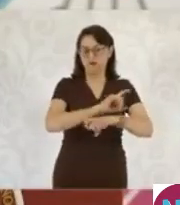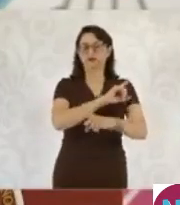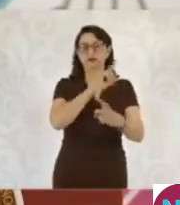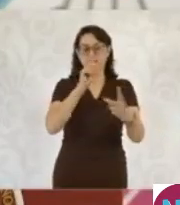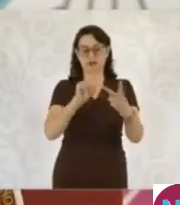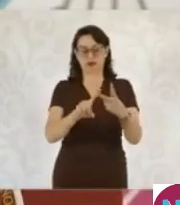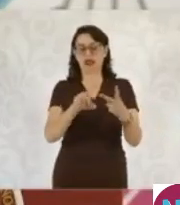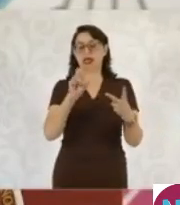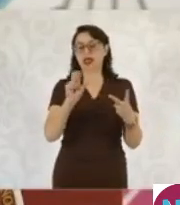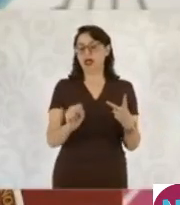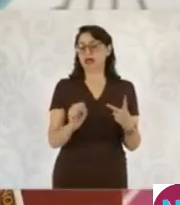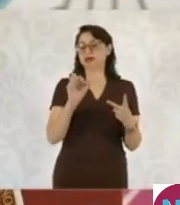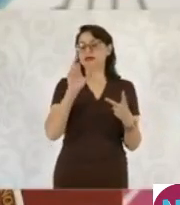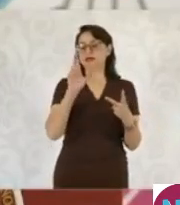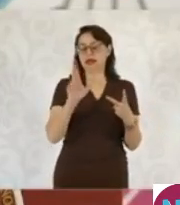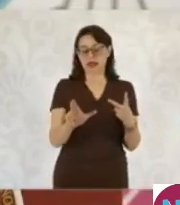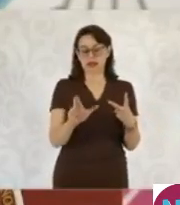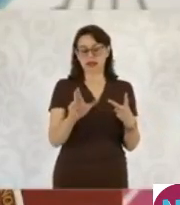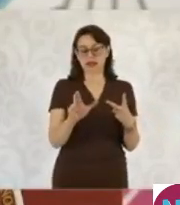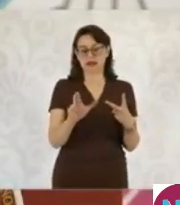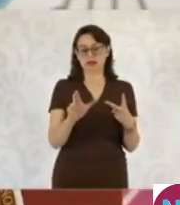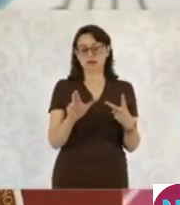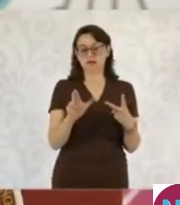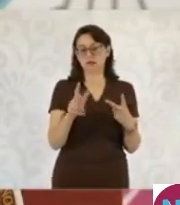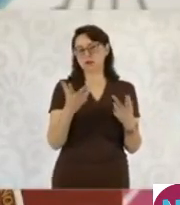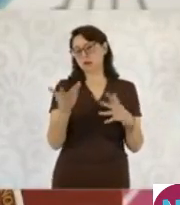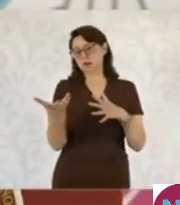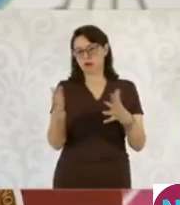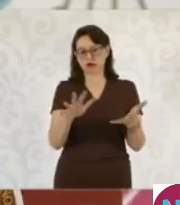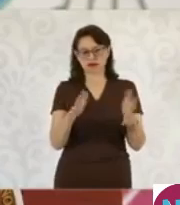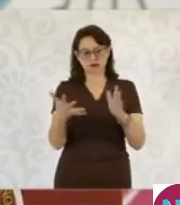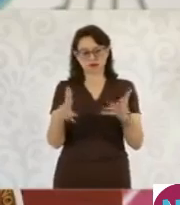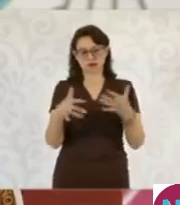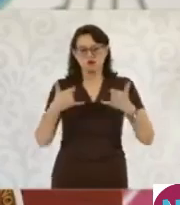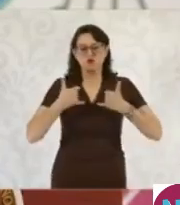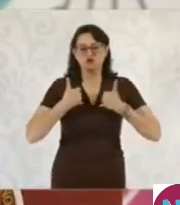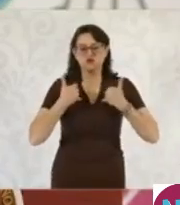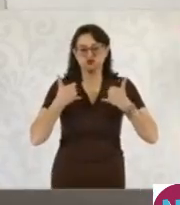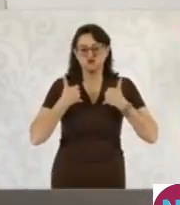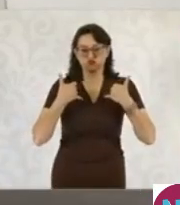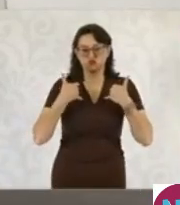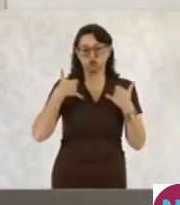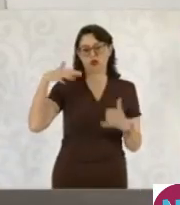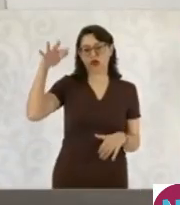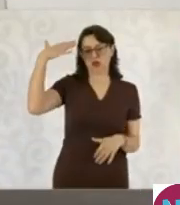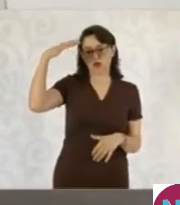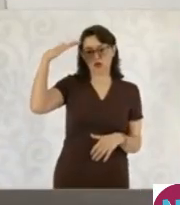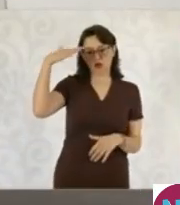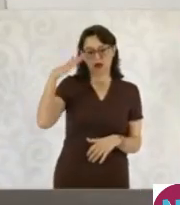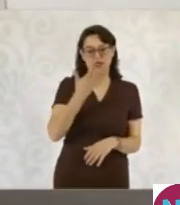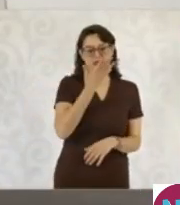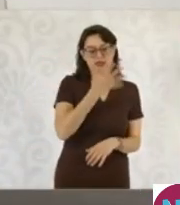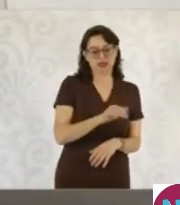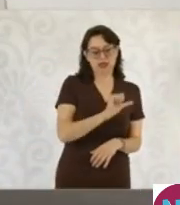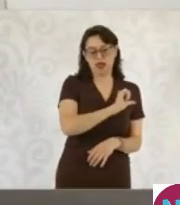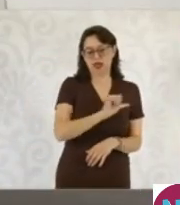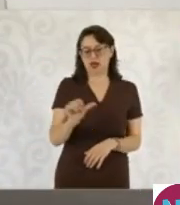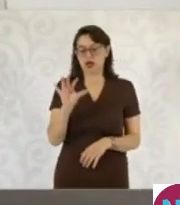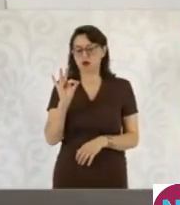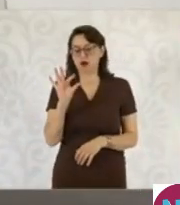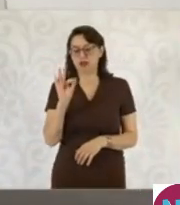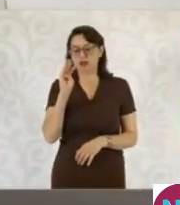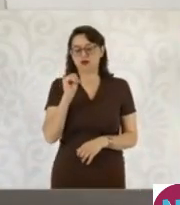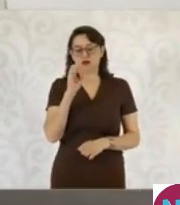que protege contra el sarampión y rubiola, se aplica normalmente para adolescentes y adultos de 10 a 49